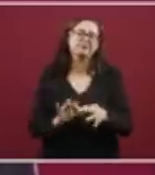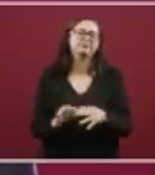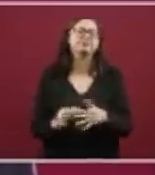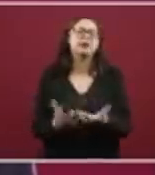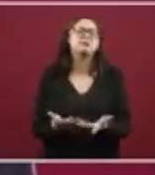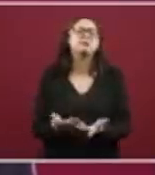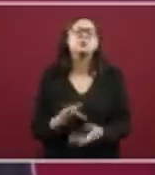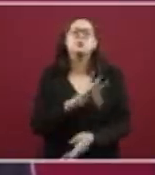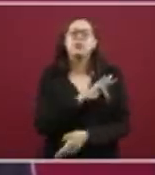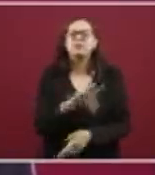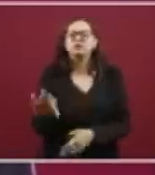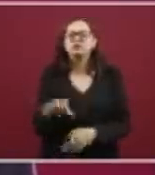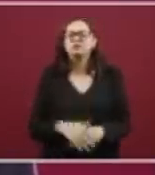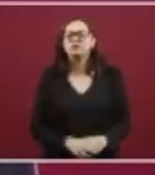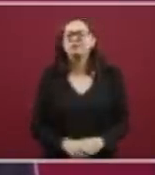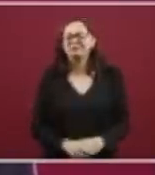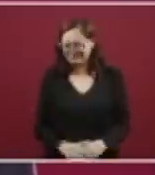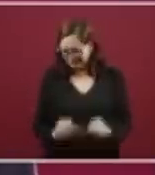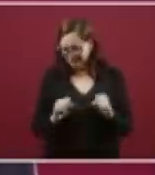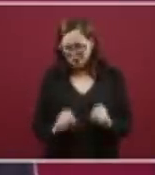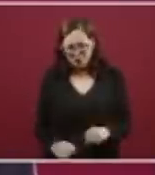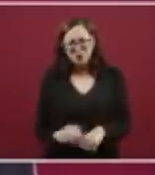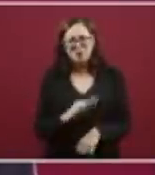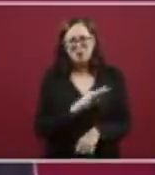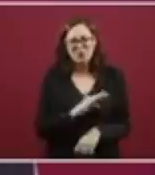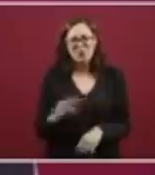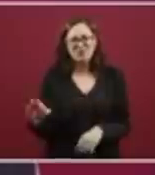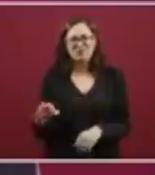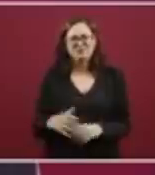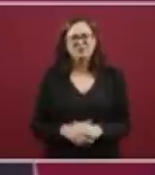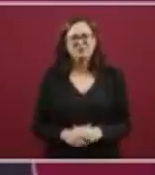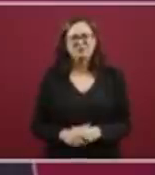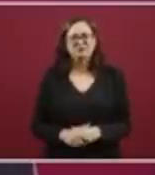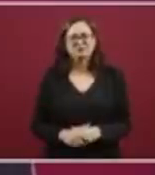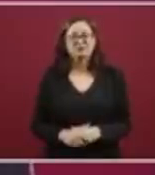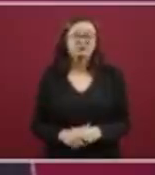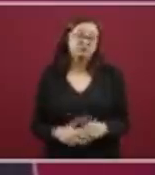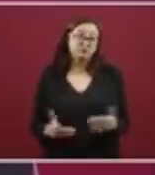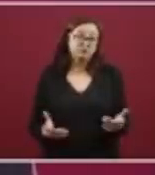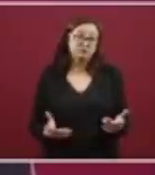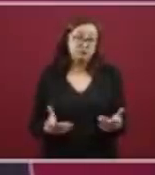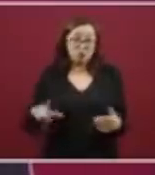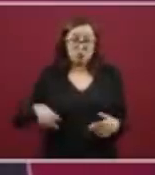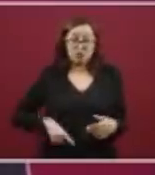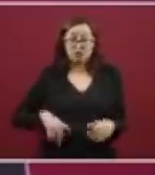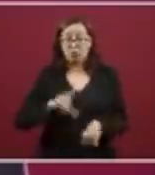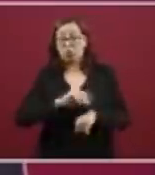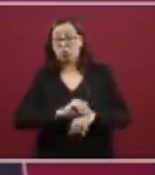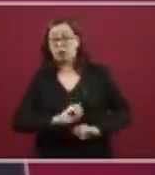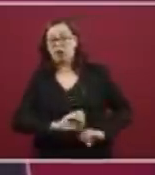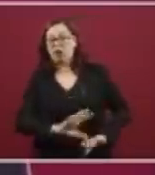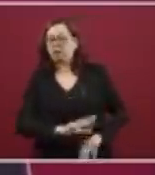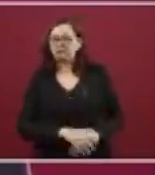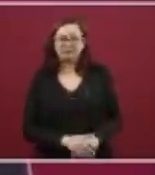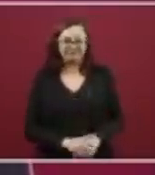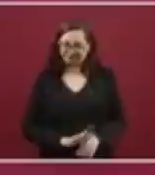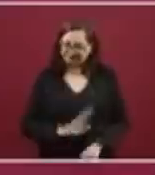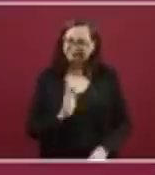poder, si no hay impunidad, y aprovecho para decirle a los